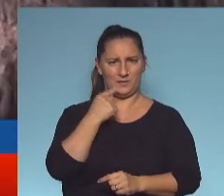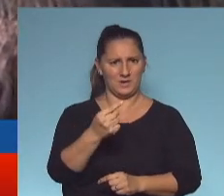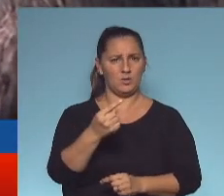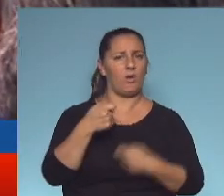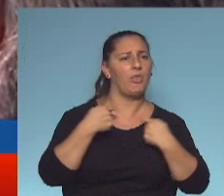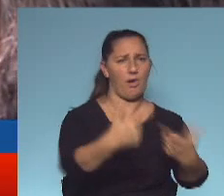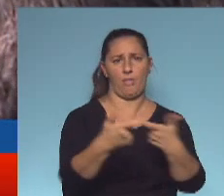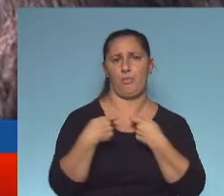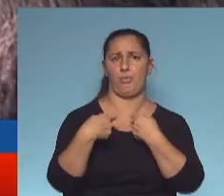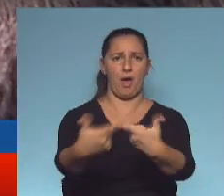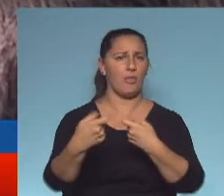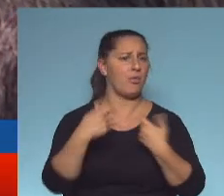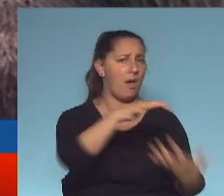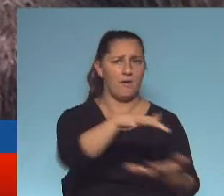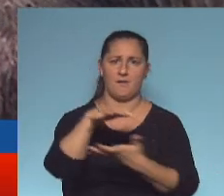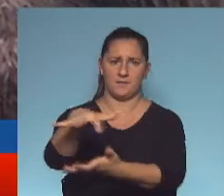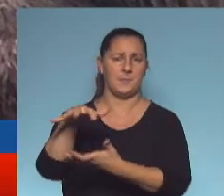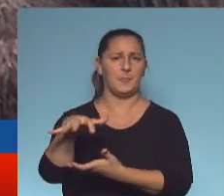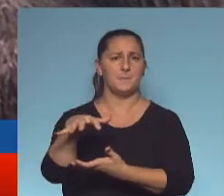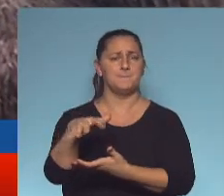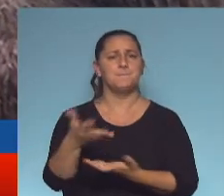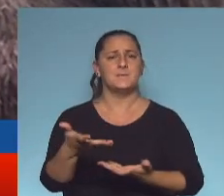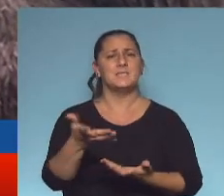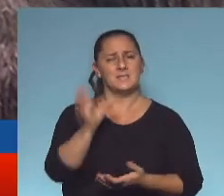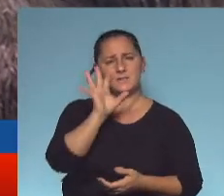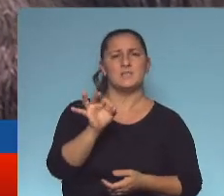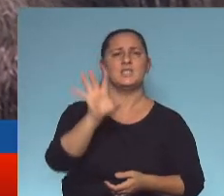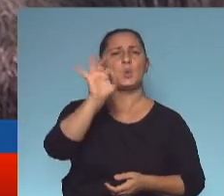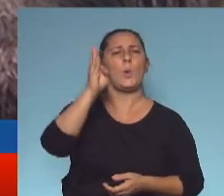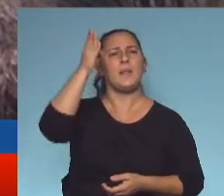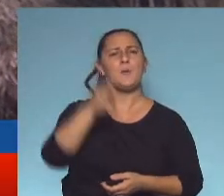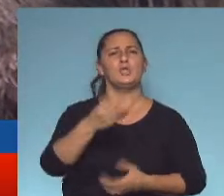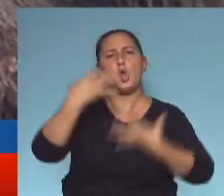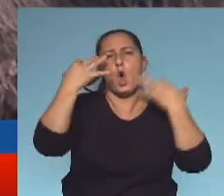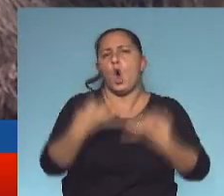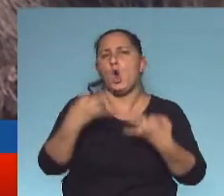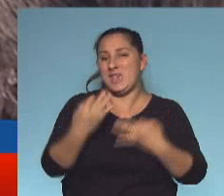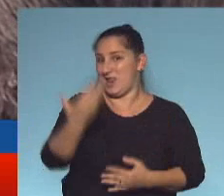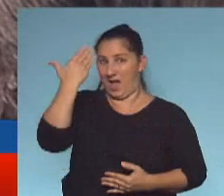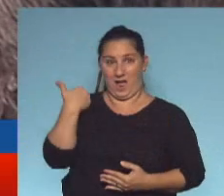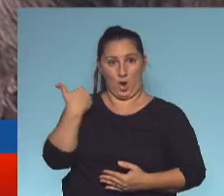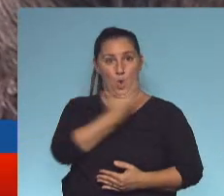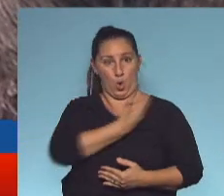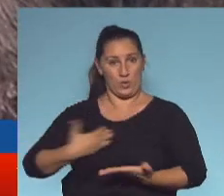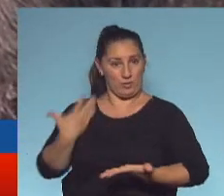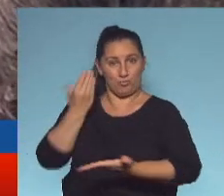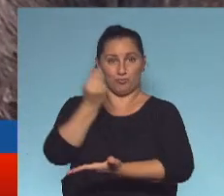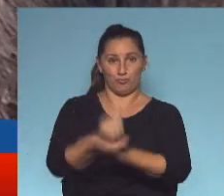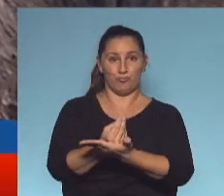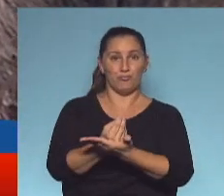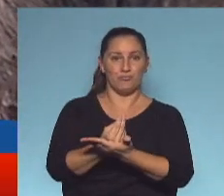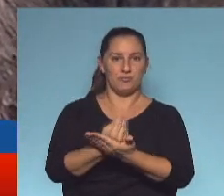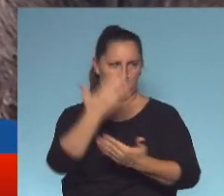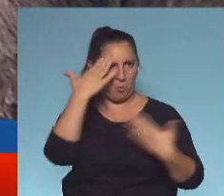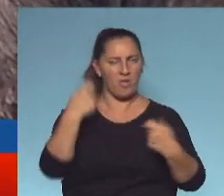abasteciendo. Evidentemente, del 50% originario que teníamos cuando el gobierno asumió de